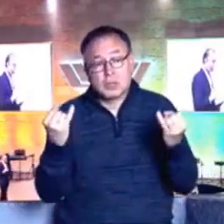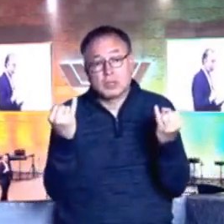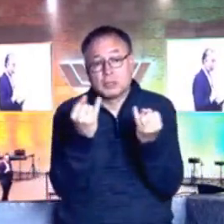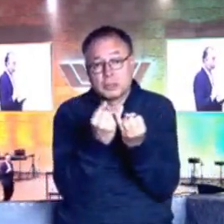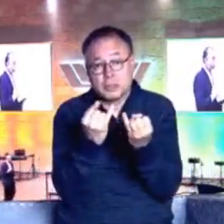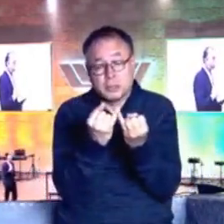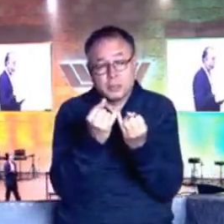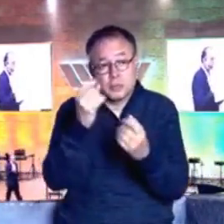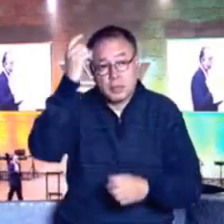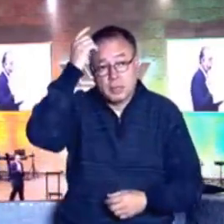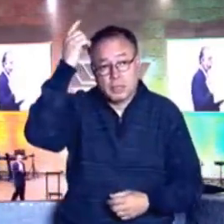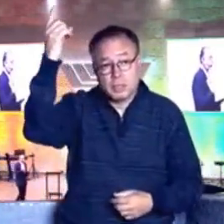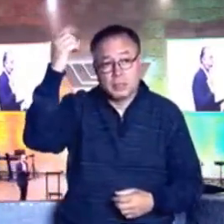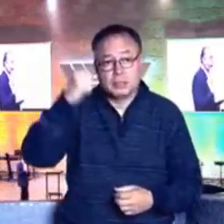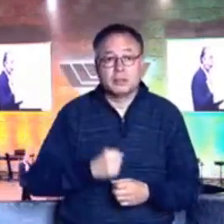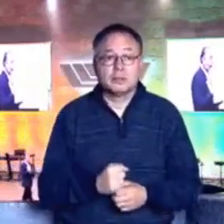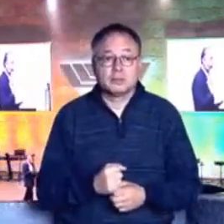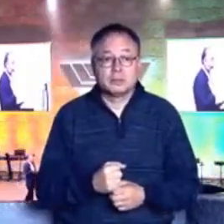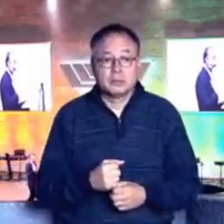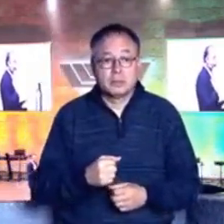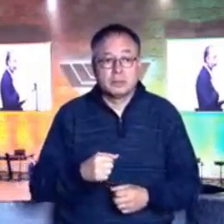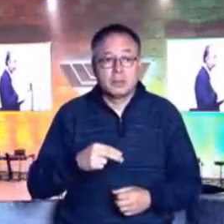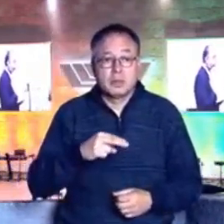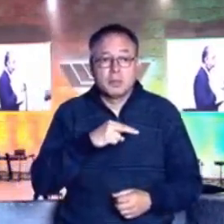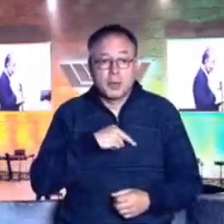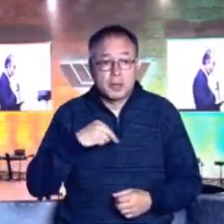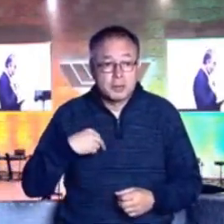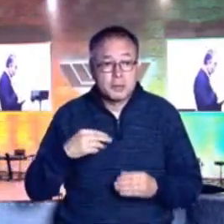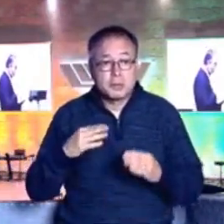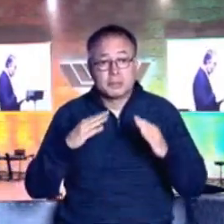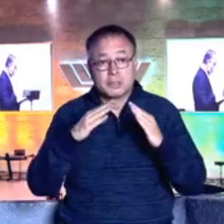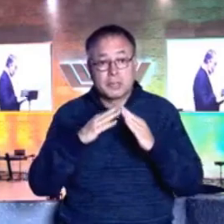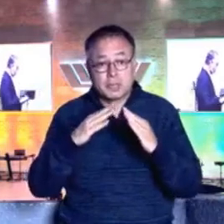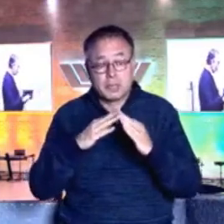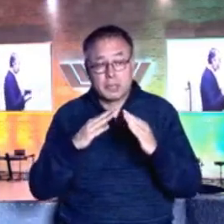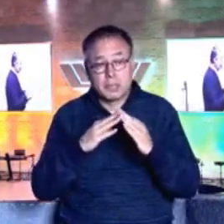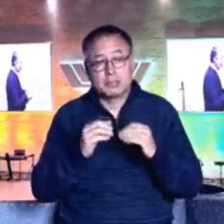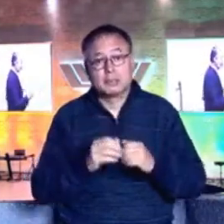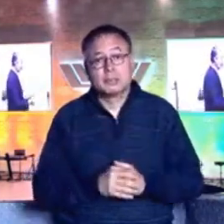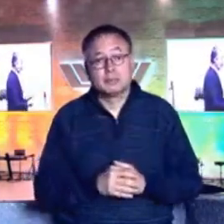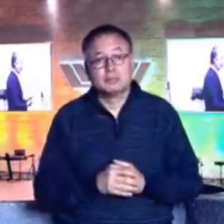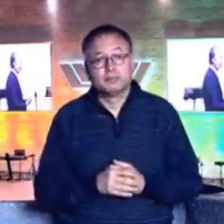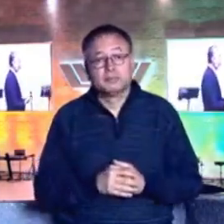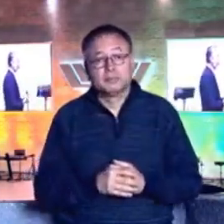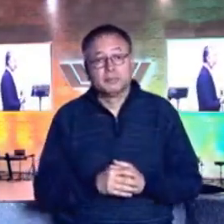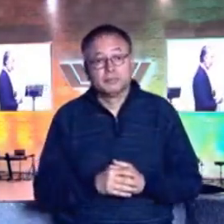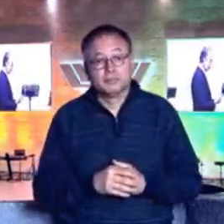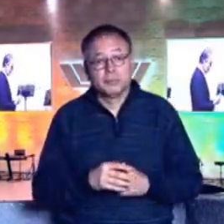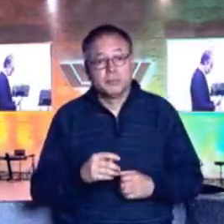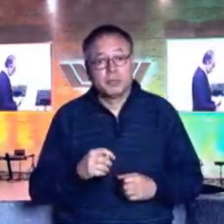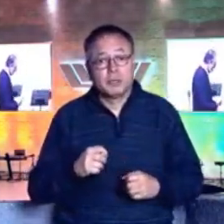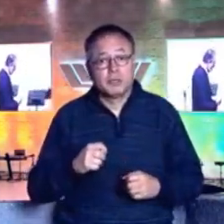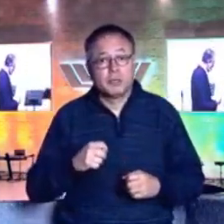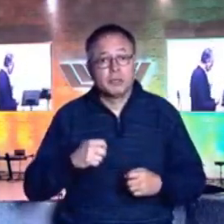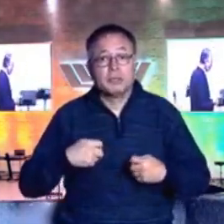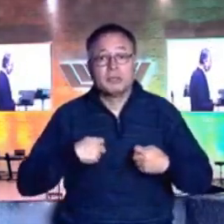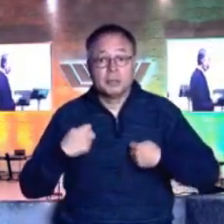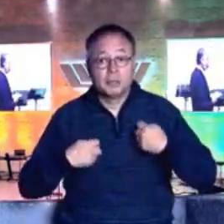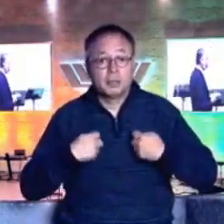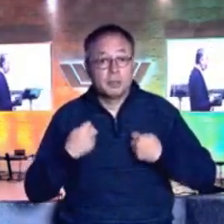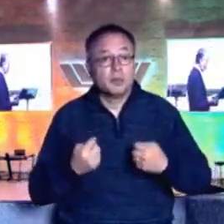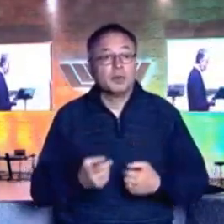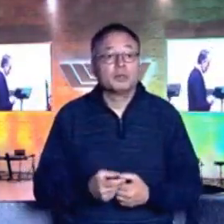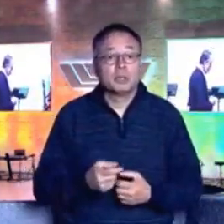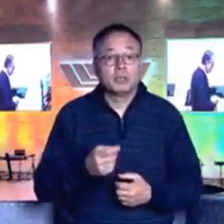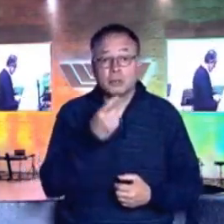mismos para nuestra propia casa en primera de Timoteo capítulo 5 versículo 8 primera de Timoteo